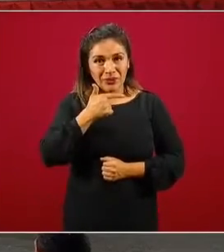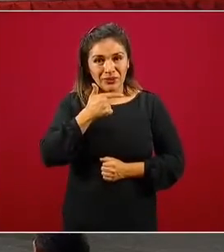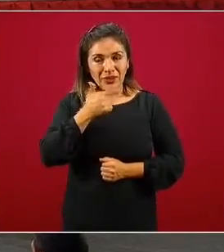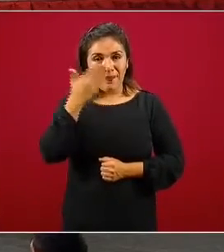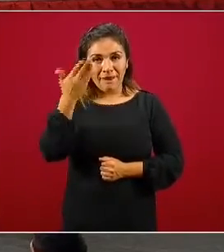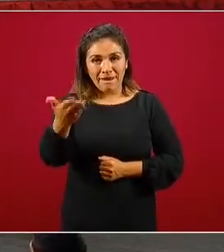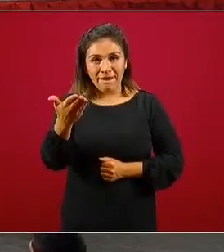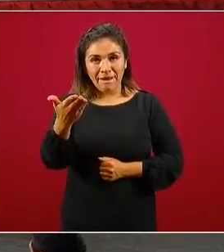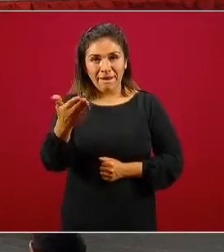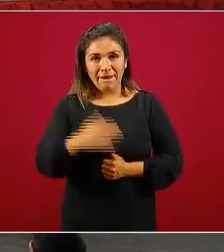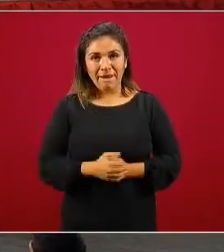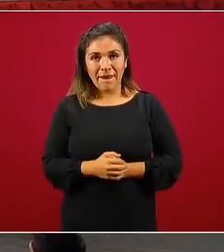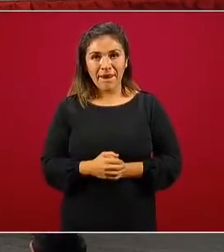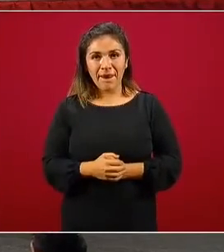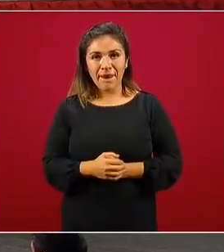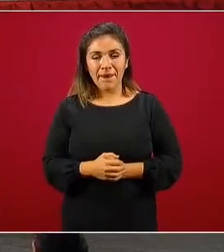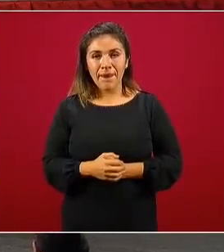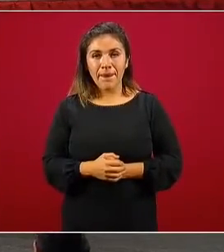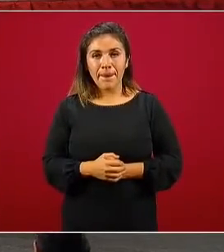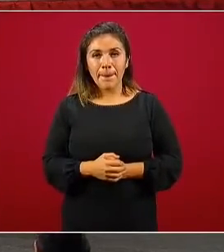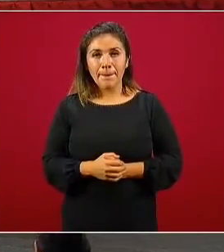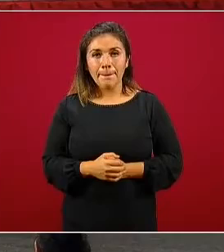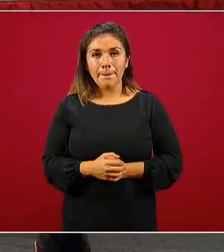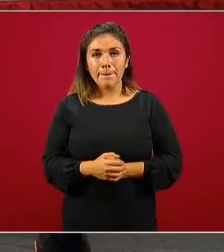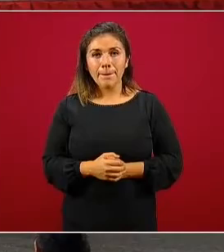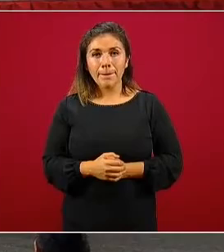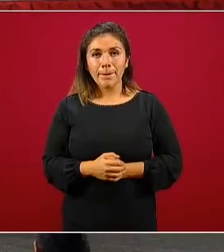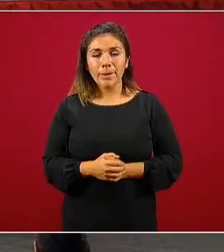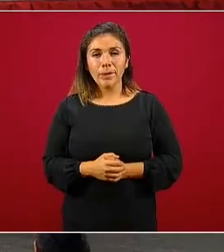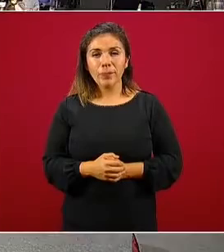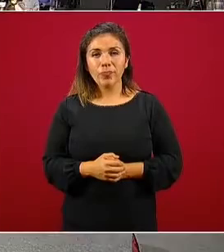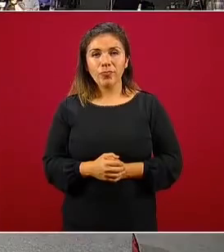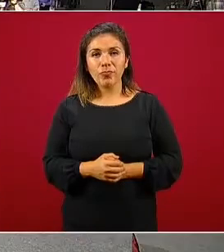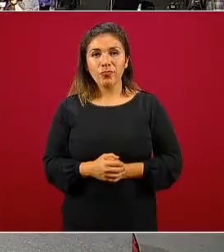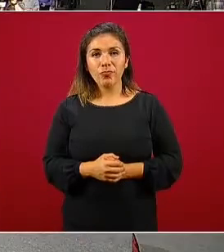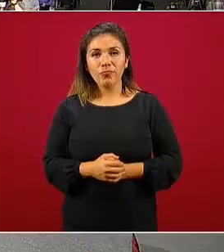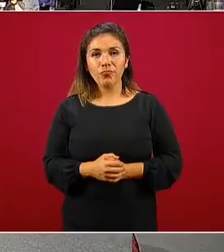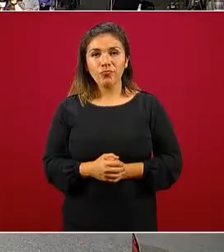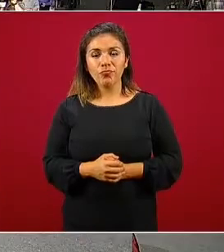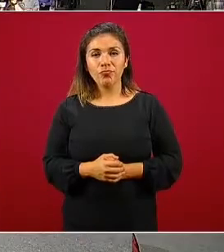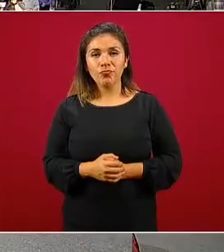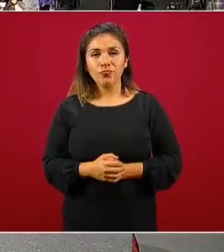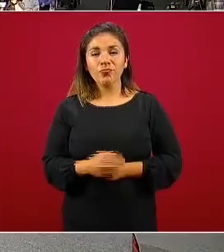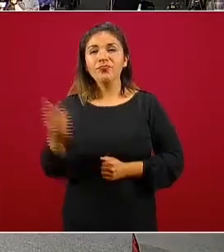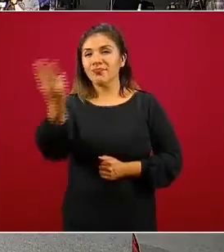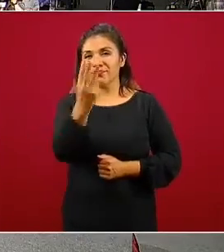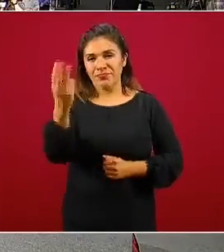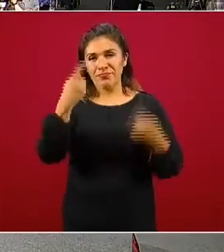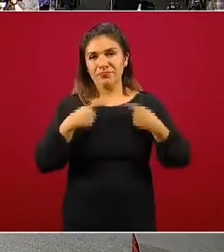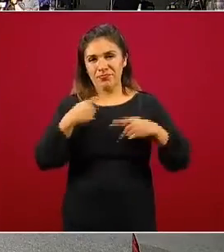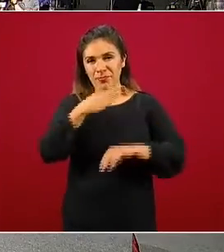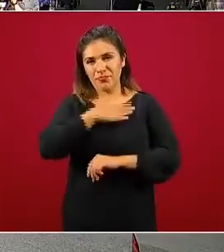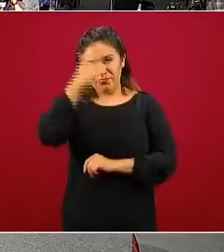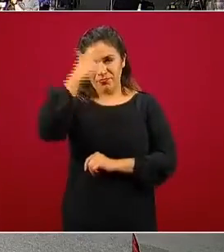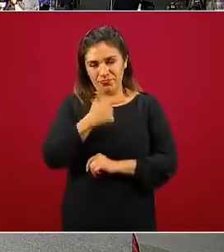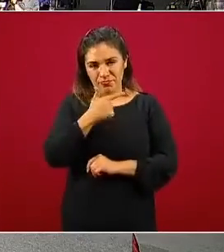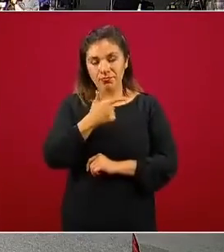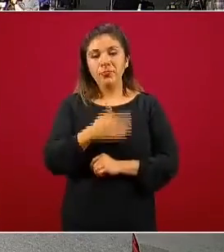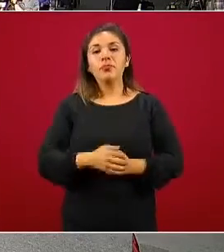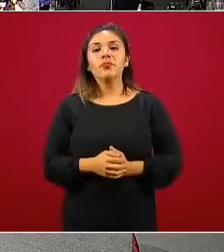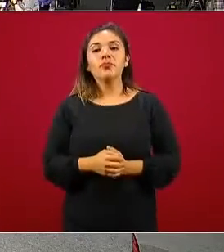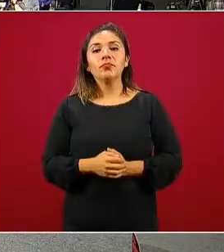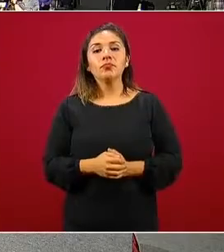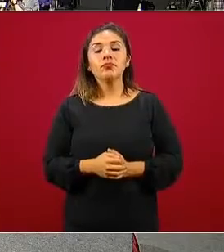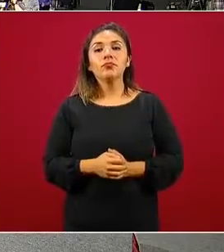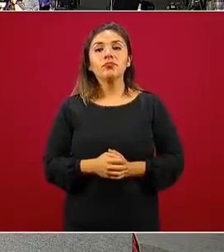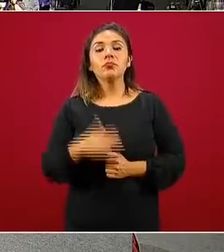Buenas noches, subsecretario Gatell. Invitada, buenas noches, Marcelina. Directores, buenas noches.